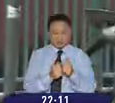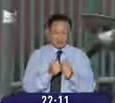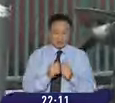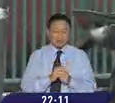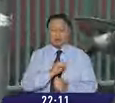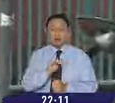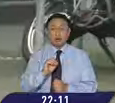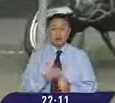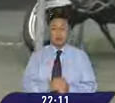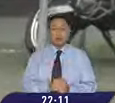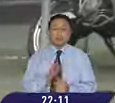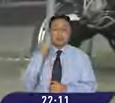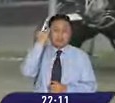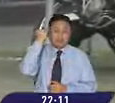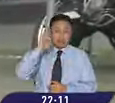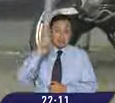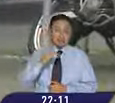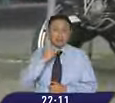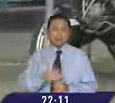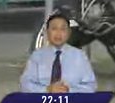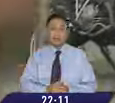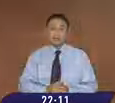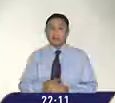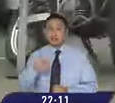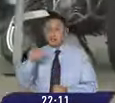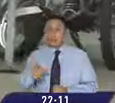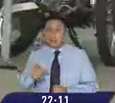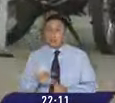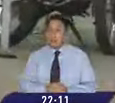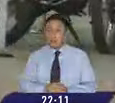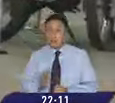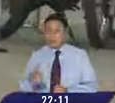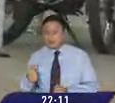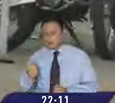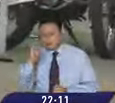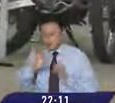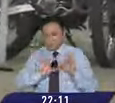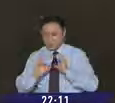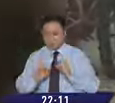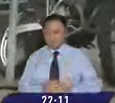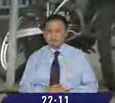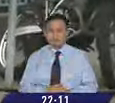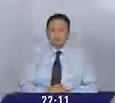manera de metáfora, incluso saludando con el mismísimo demonio.